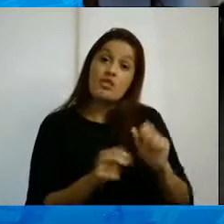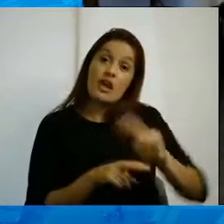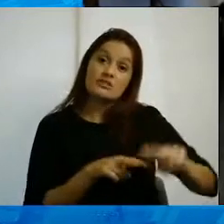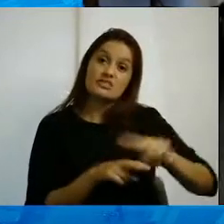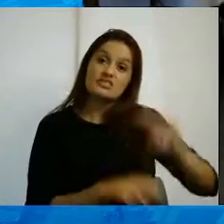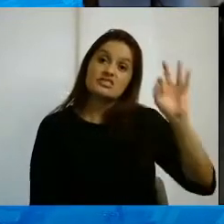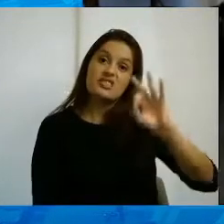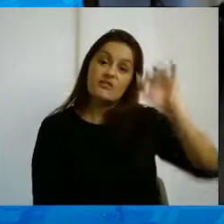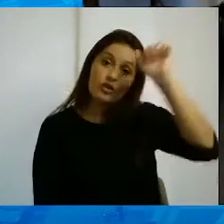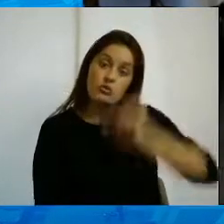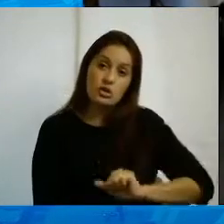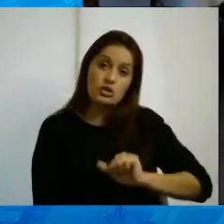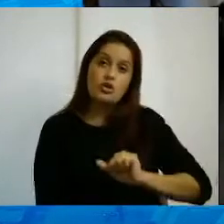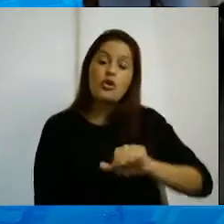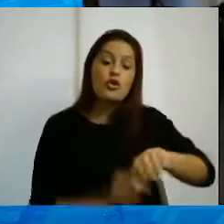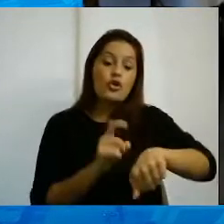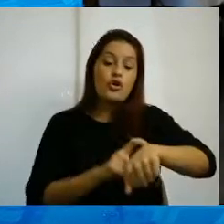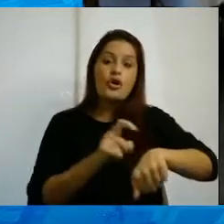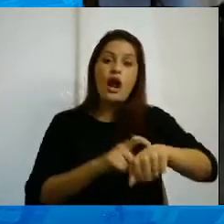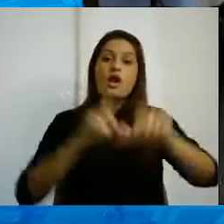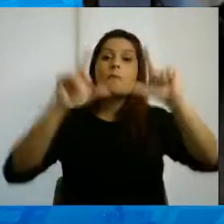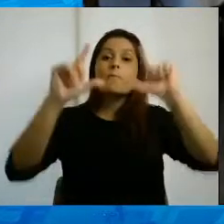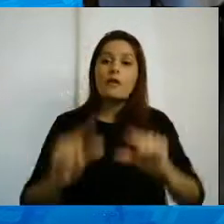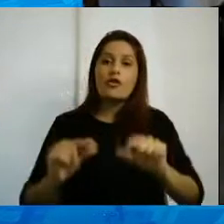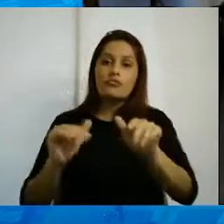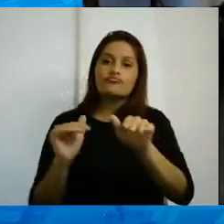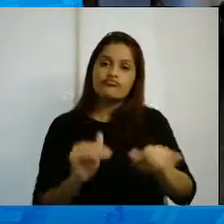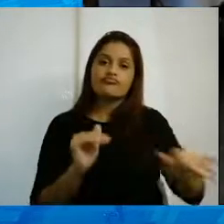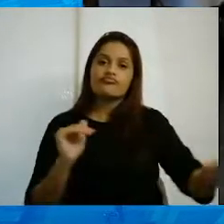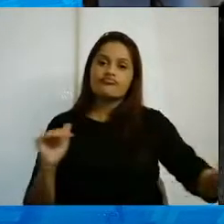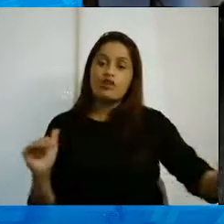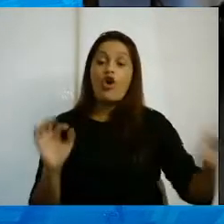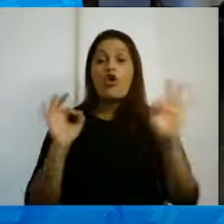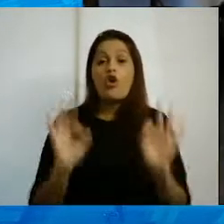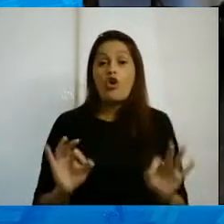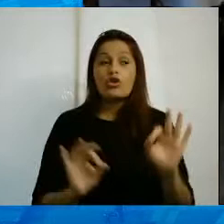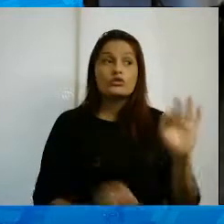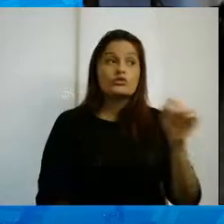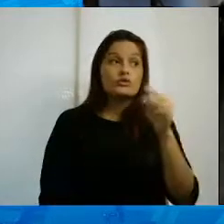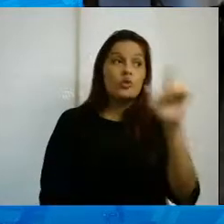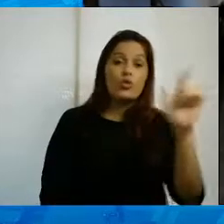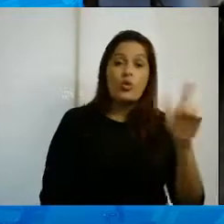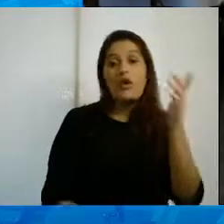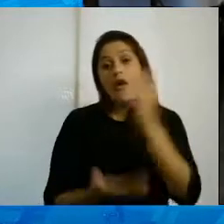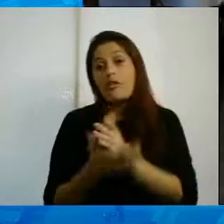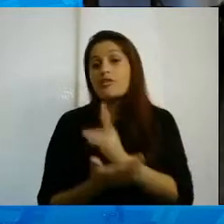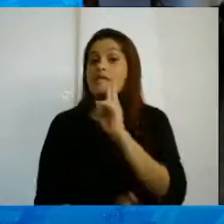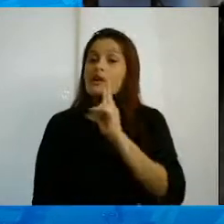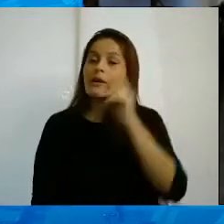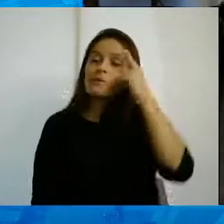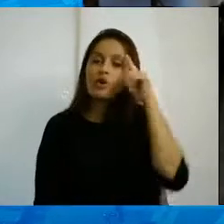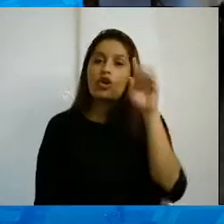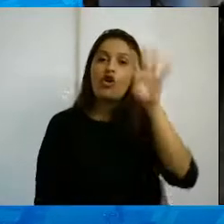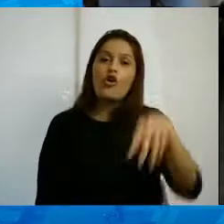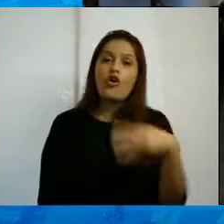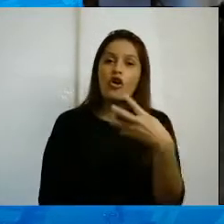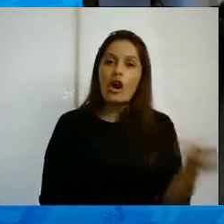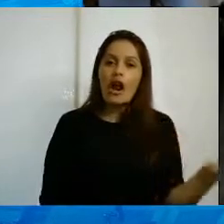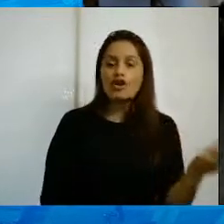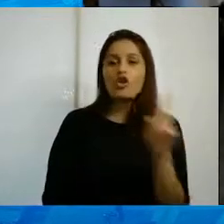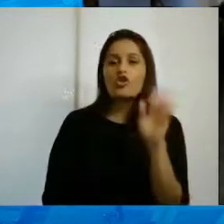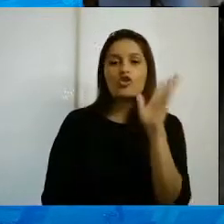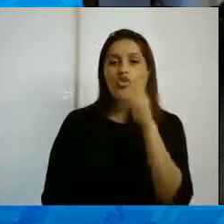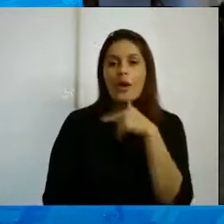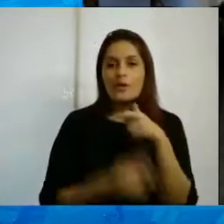horario de baja afluencia vehicular, o bien durante la semana en horarios que no existiera también